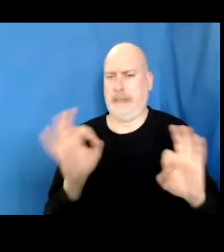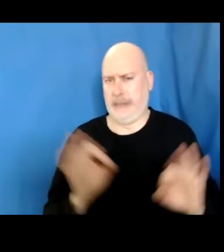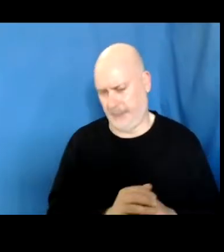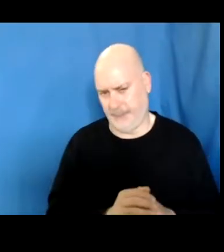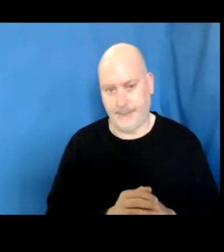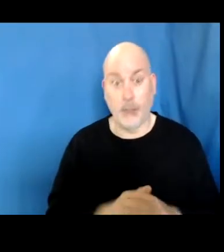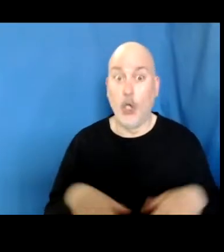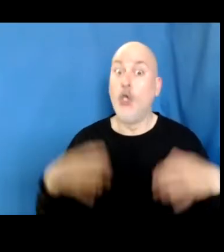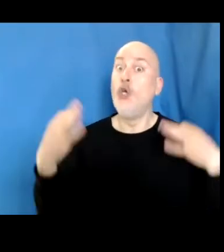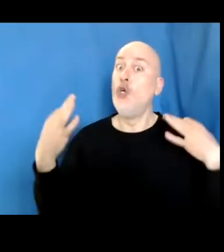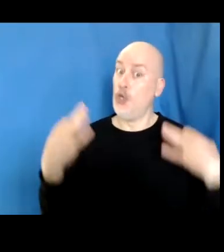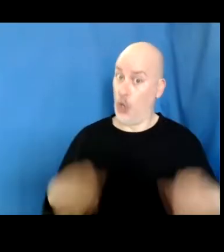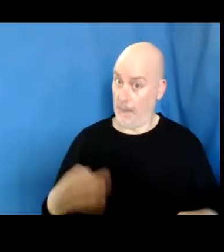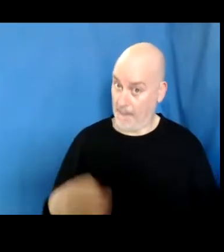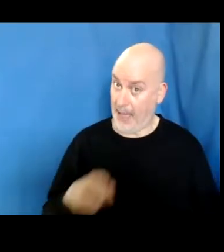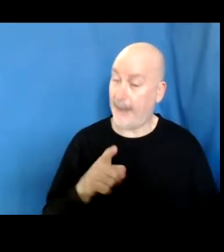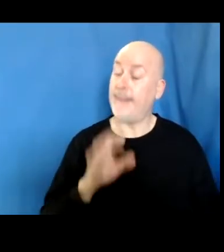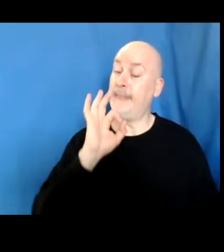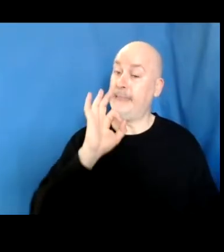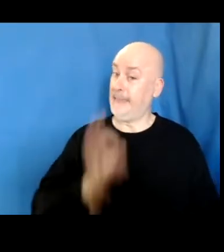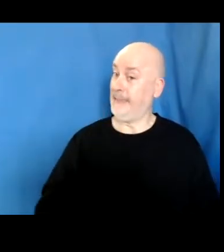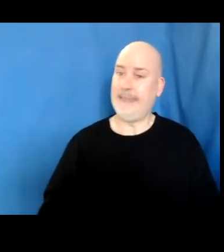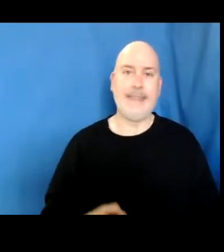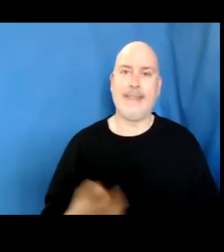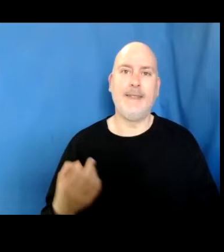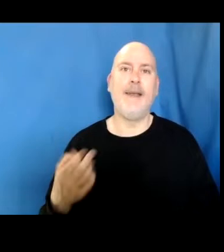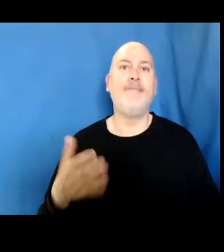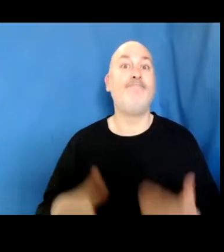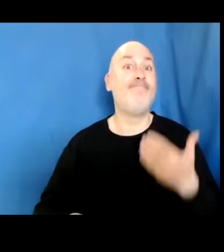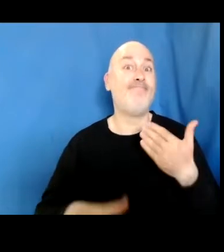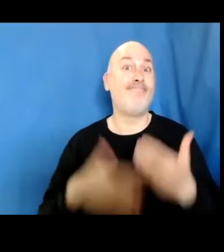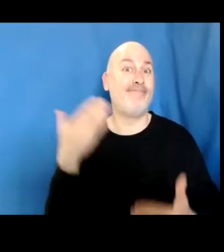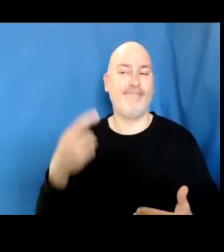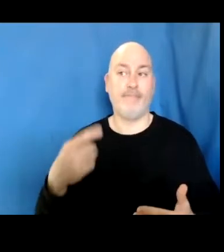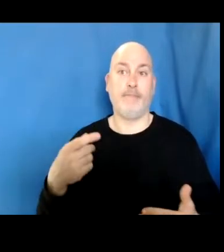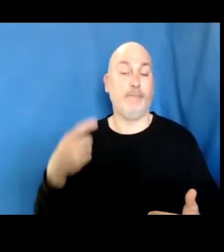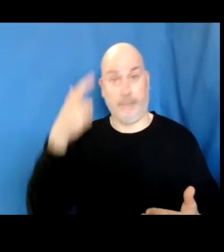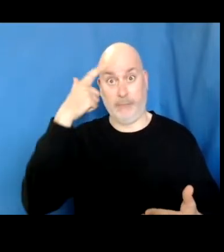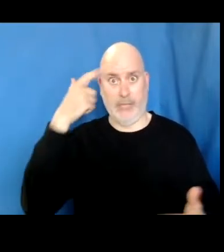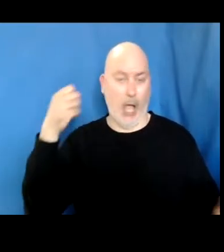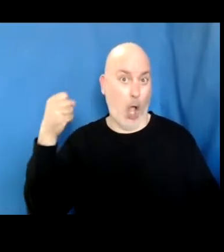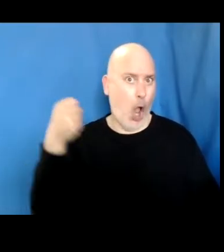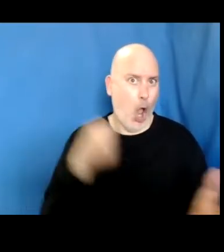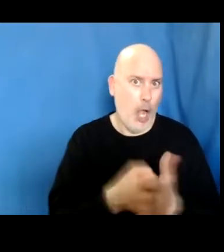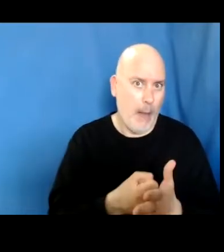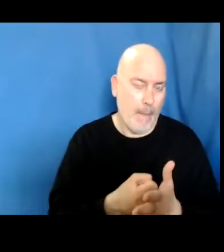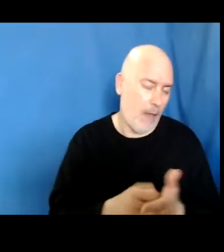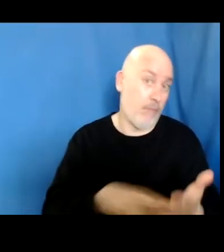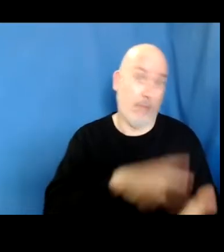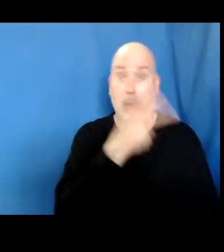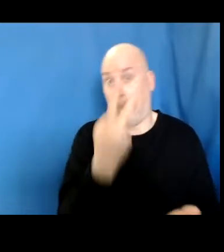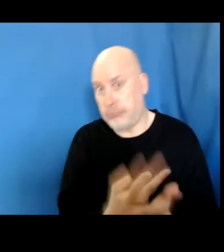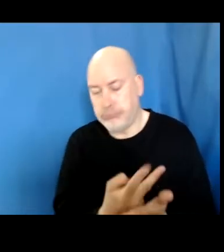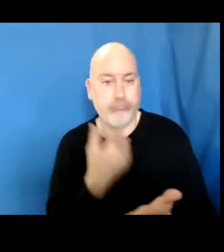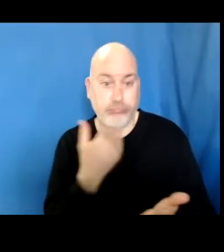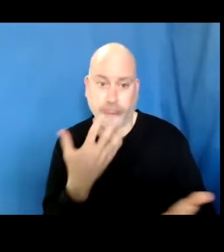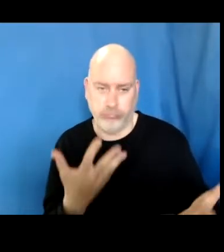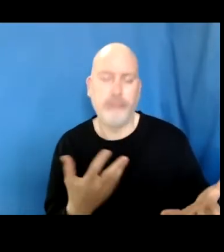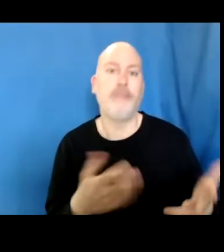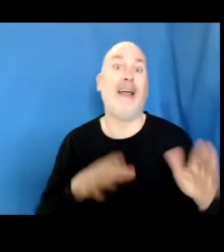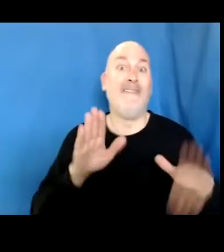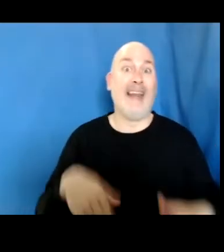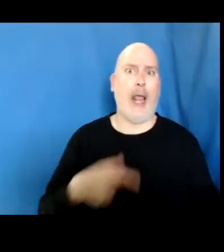normal que nos encontremos que en las primeras horas, en los primeros momentos después de acontecer este traumatismo, el niño